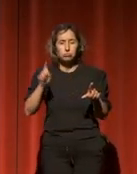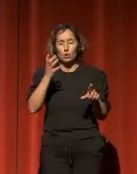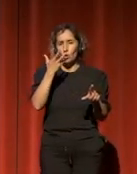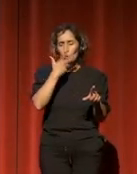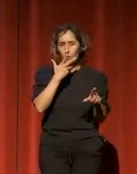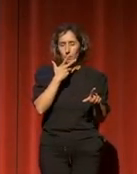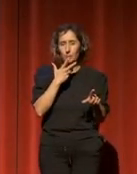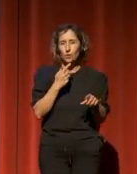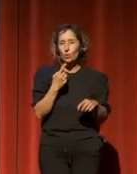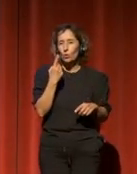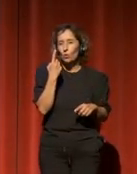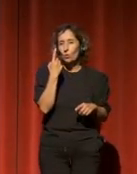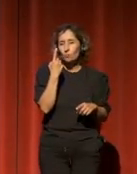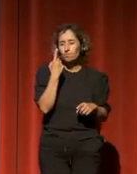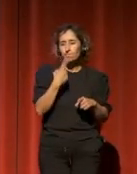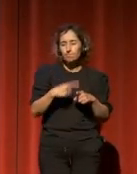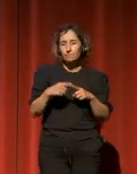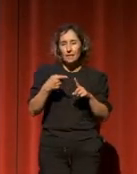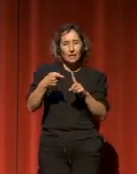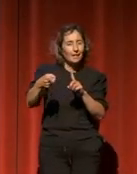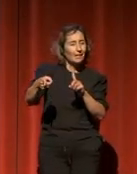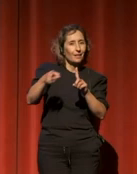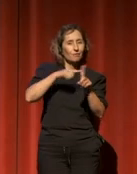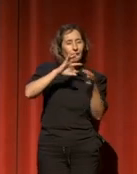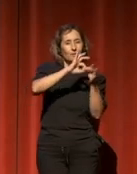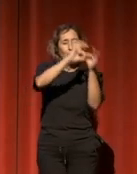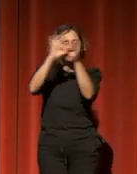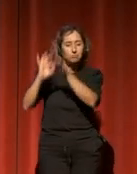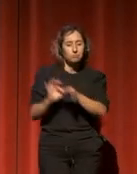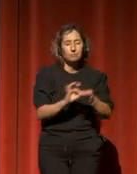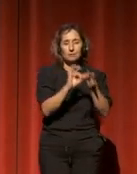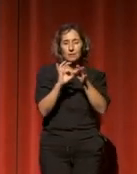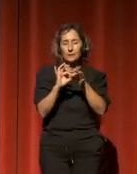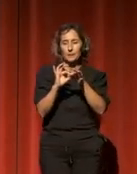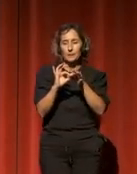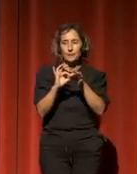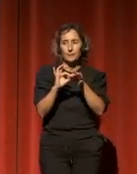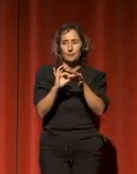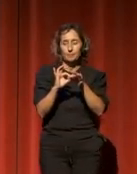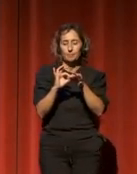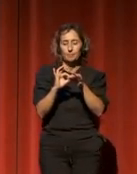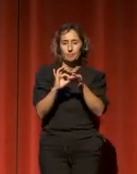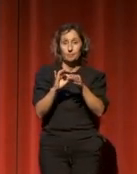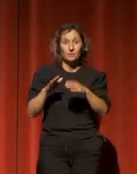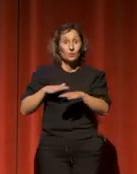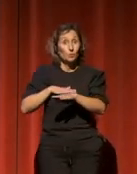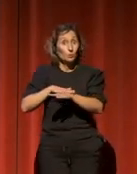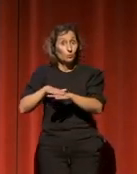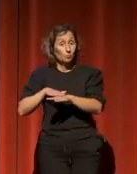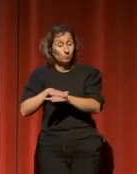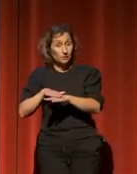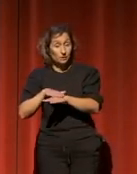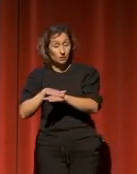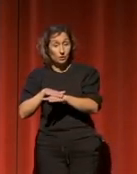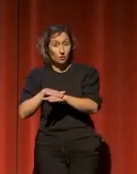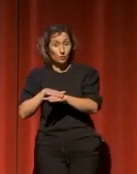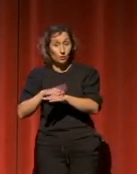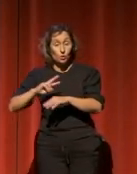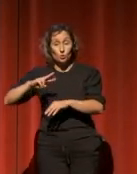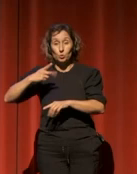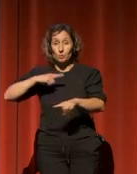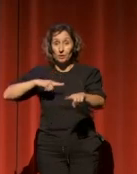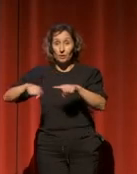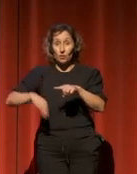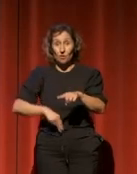elemento muy referente y central que es el programa que se lanza desde desde el Ministerio y desde la subdirección